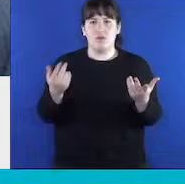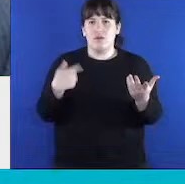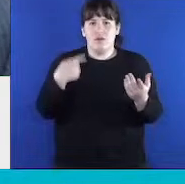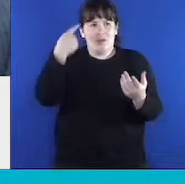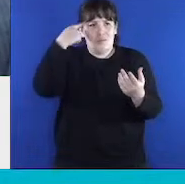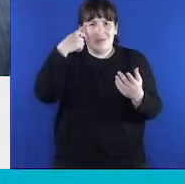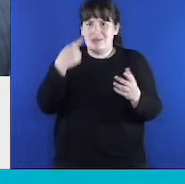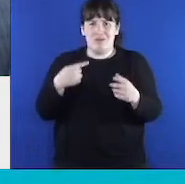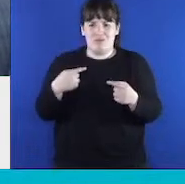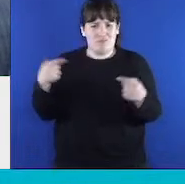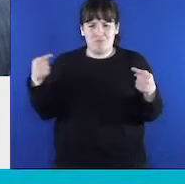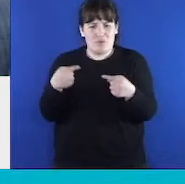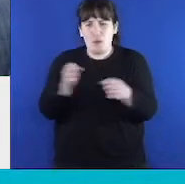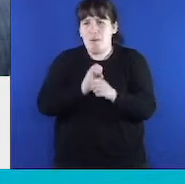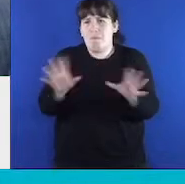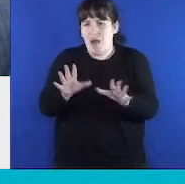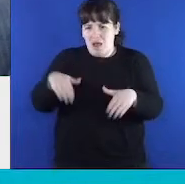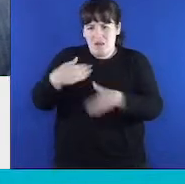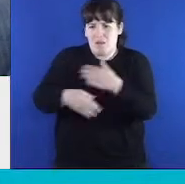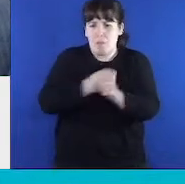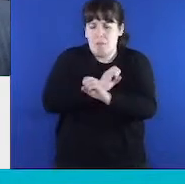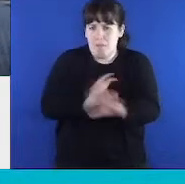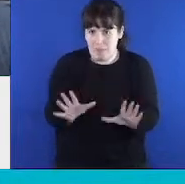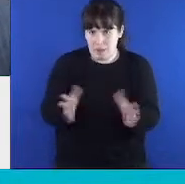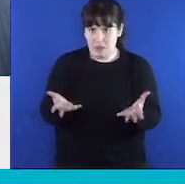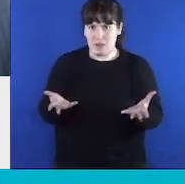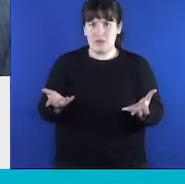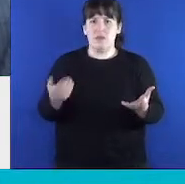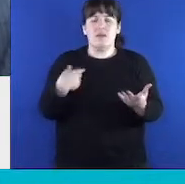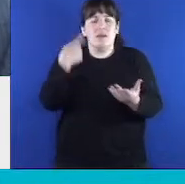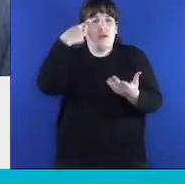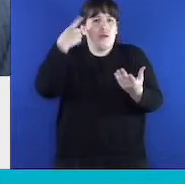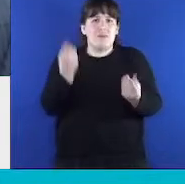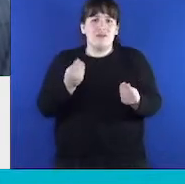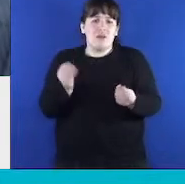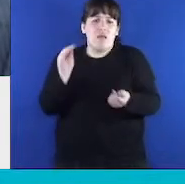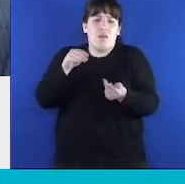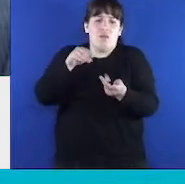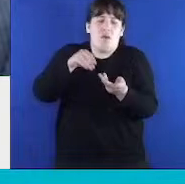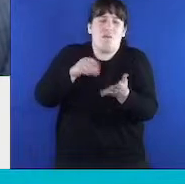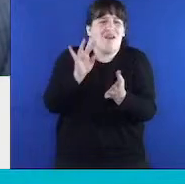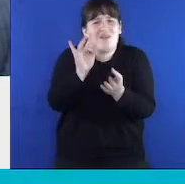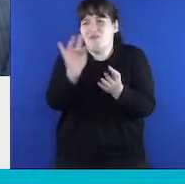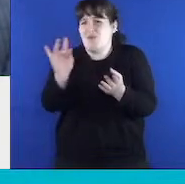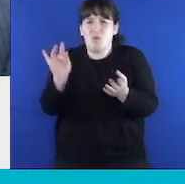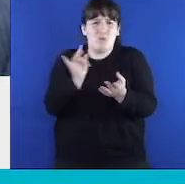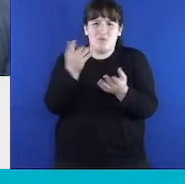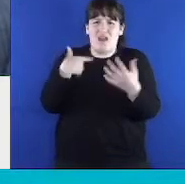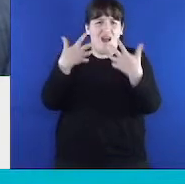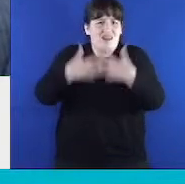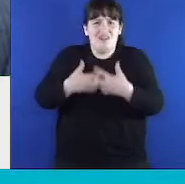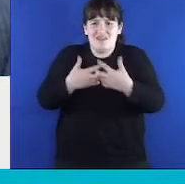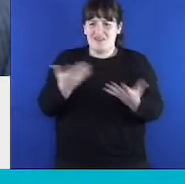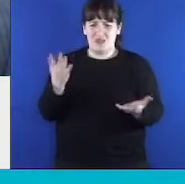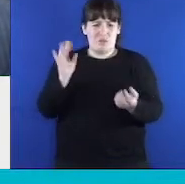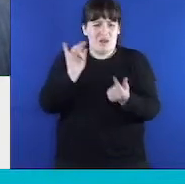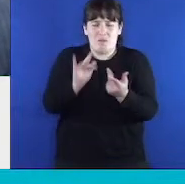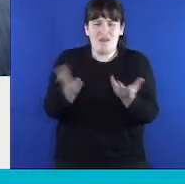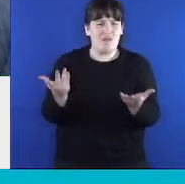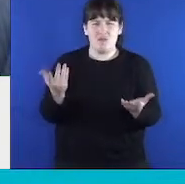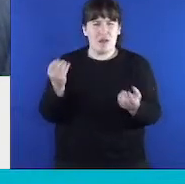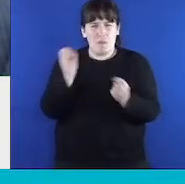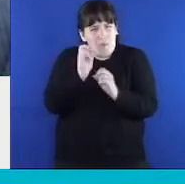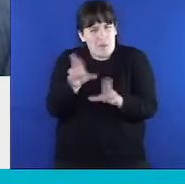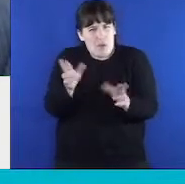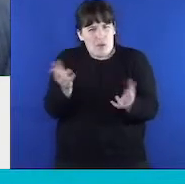norma. Creemos que le va a agregar más complejidad al sistema. Creemos que va a